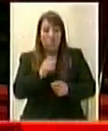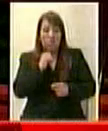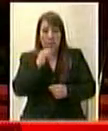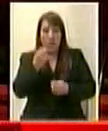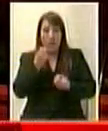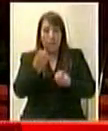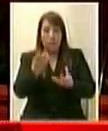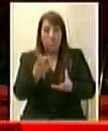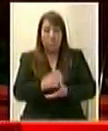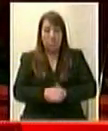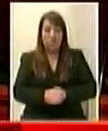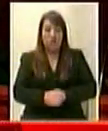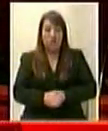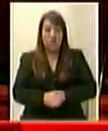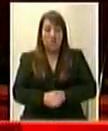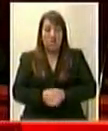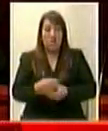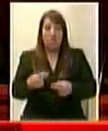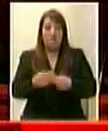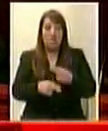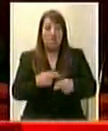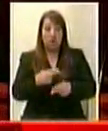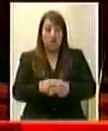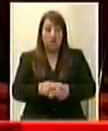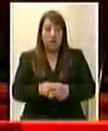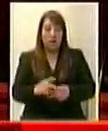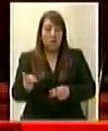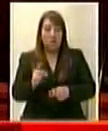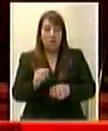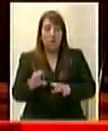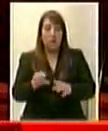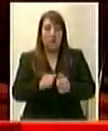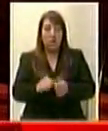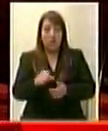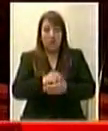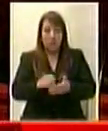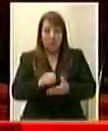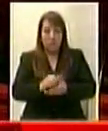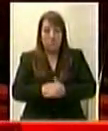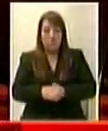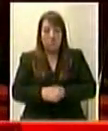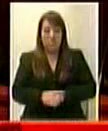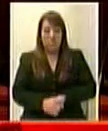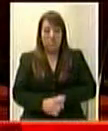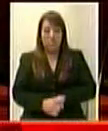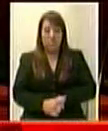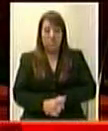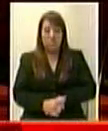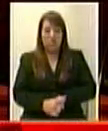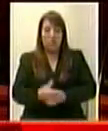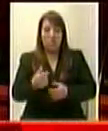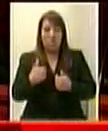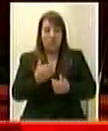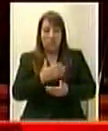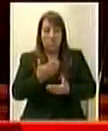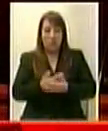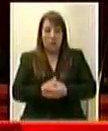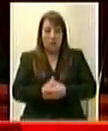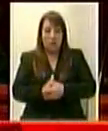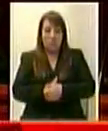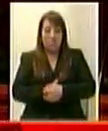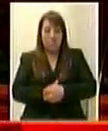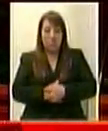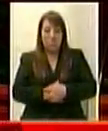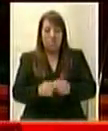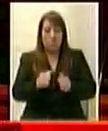falta de información a nivel nacional no se han logrado inscribir. Los afectados agremiados